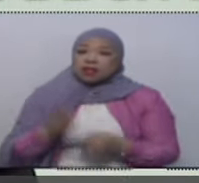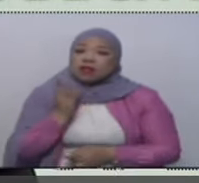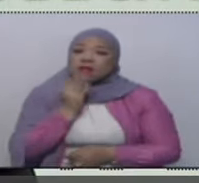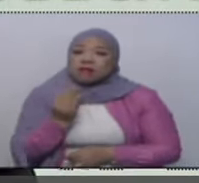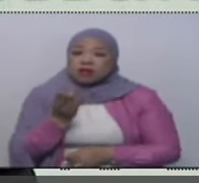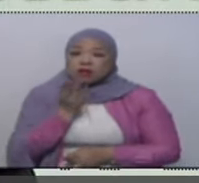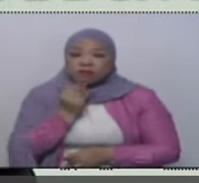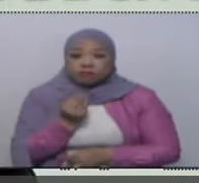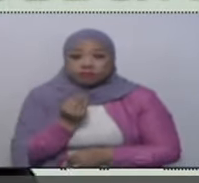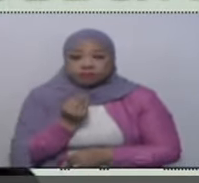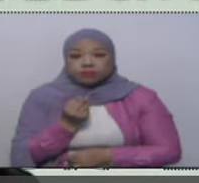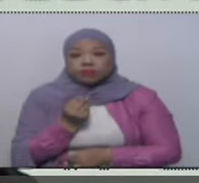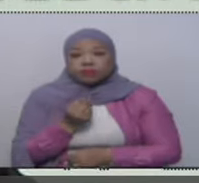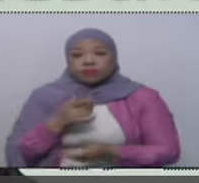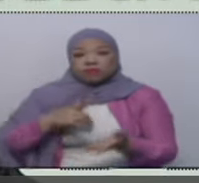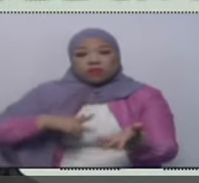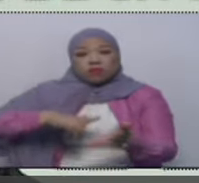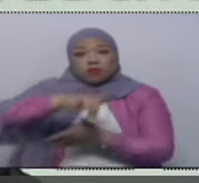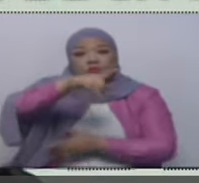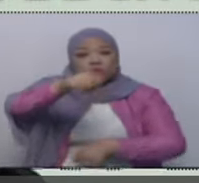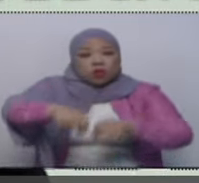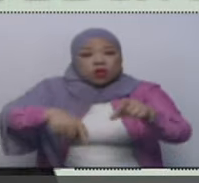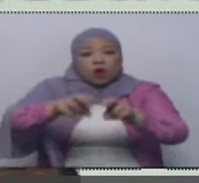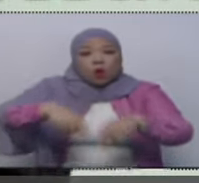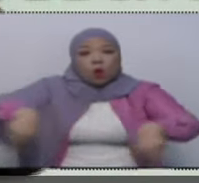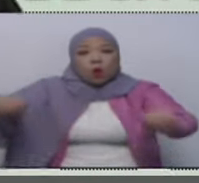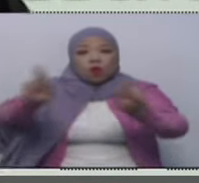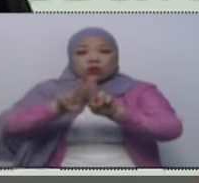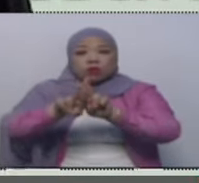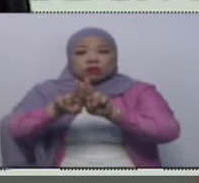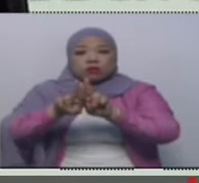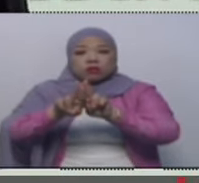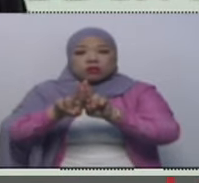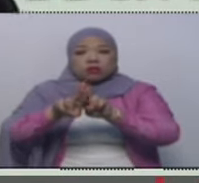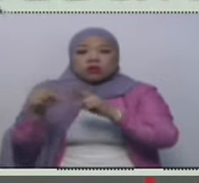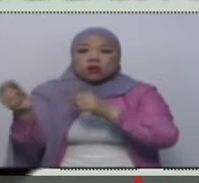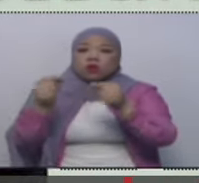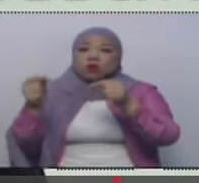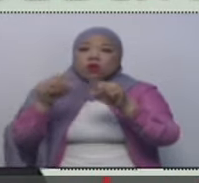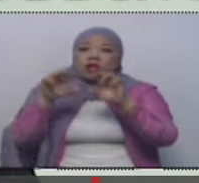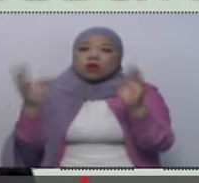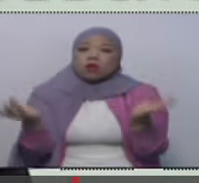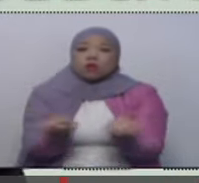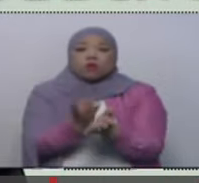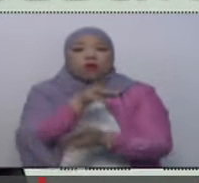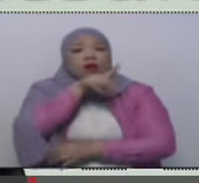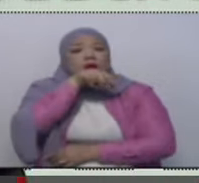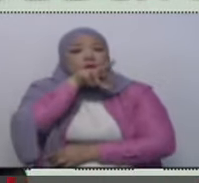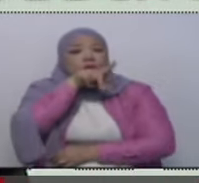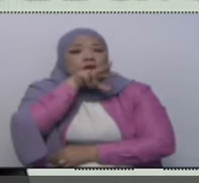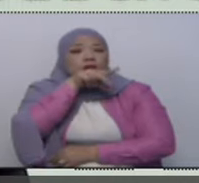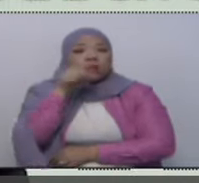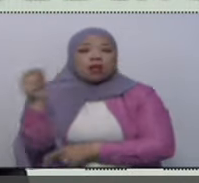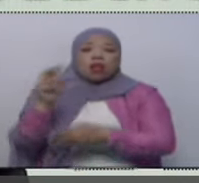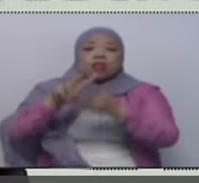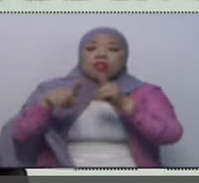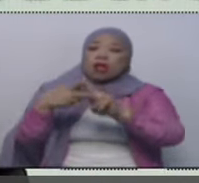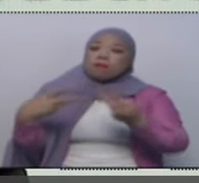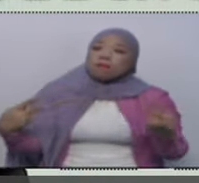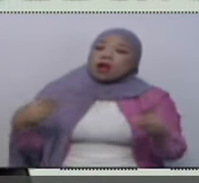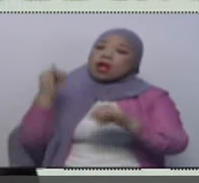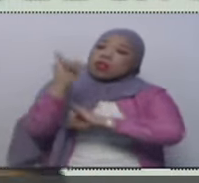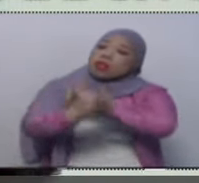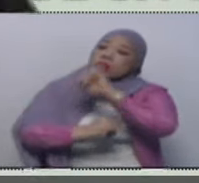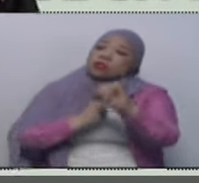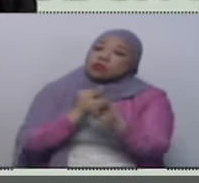guerra Netanyahu se fue a Naciones Unidas, donde que todo el mundo habla de cooperación, de paz